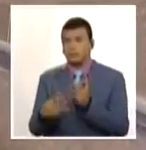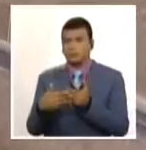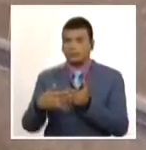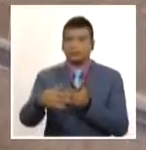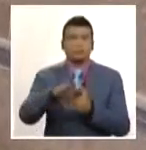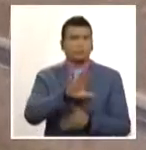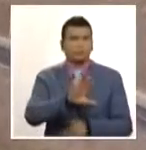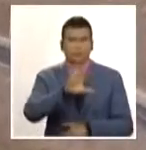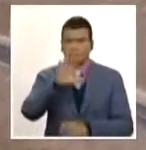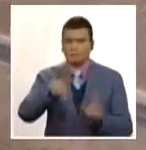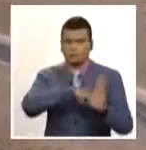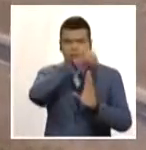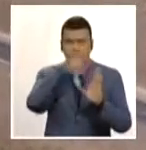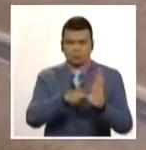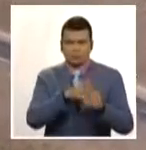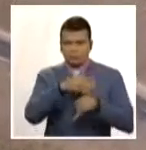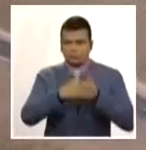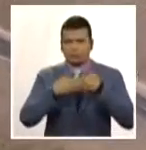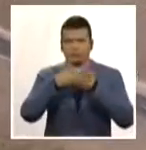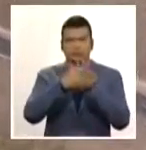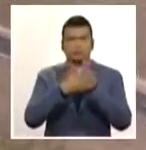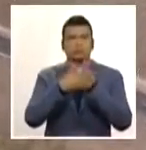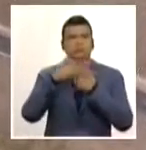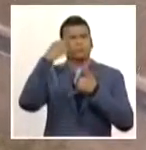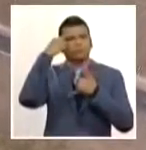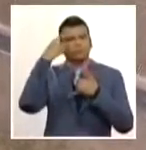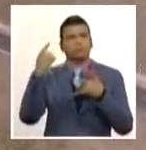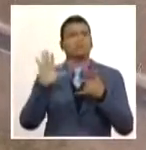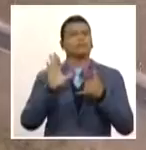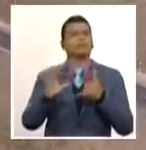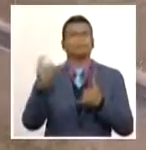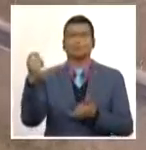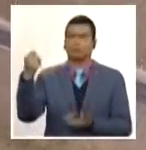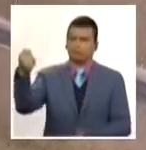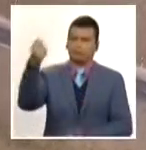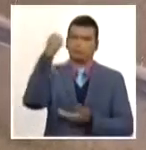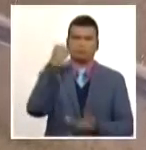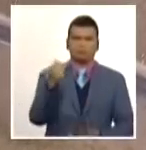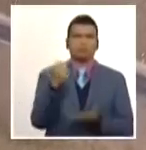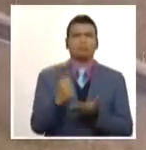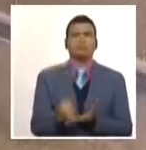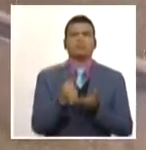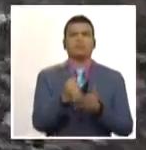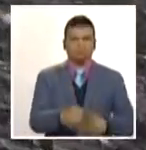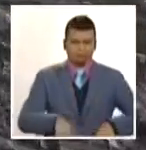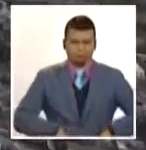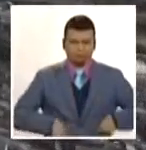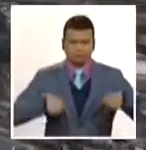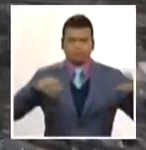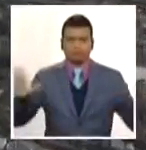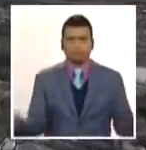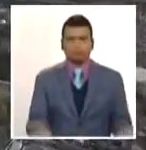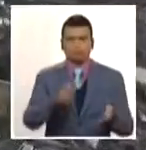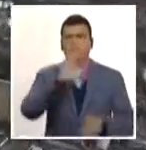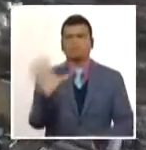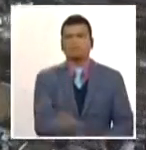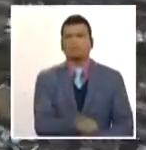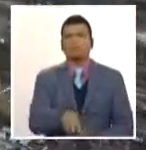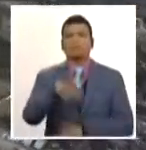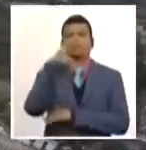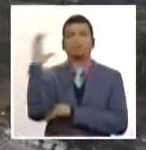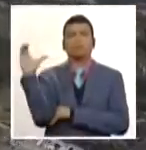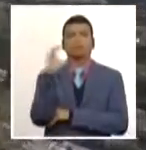país. Esos recursos lo que hicieron fue mejorar la vida y la calidad de todos los colombianos,